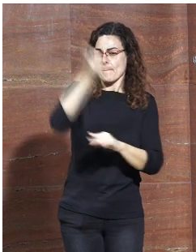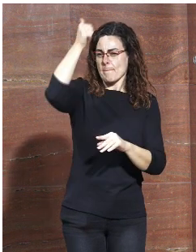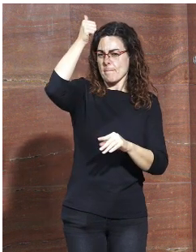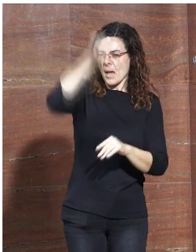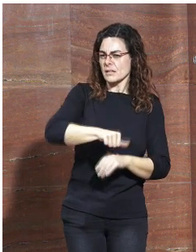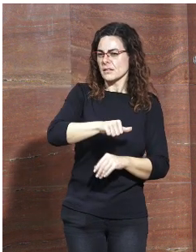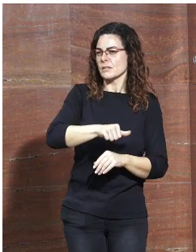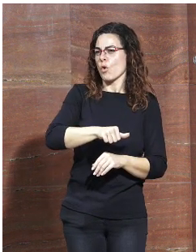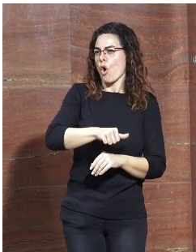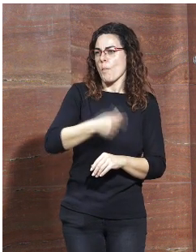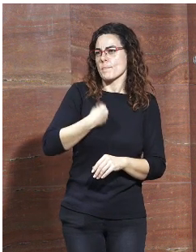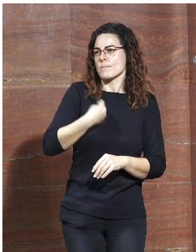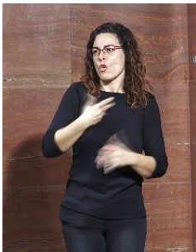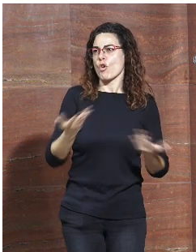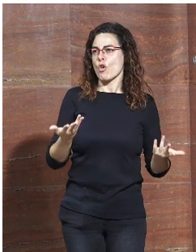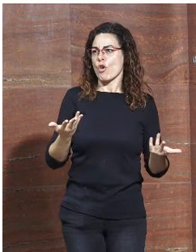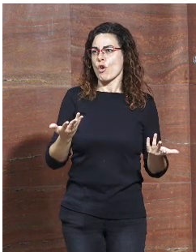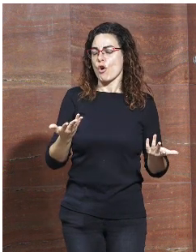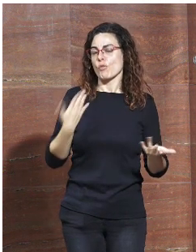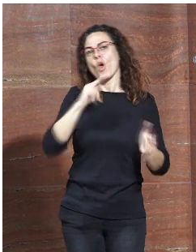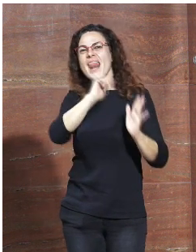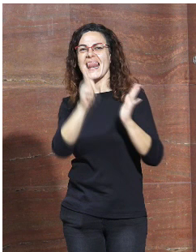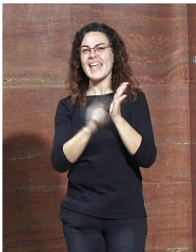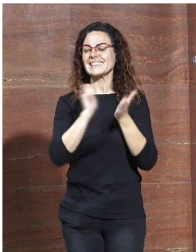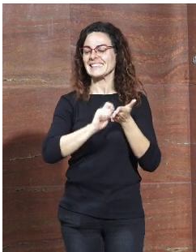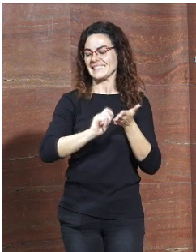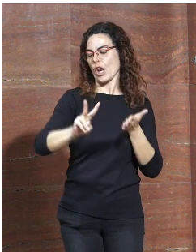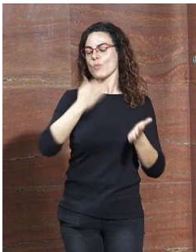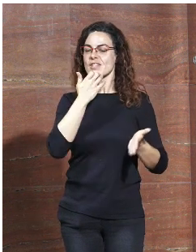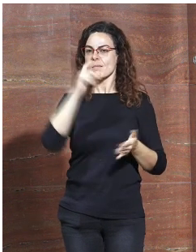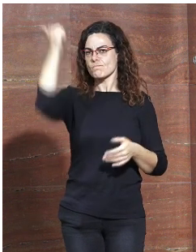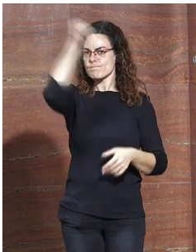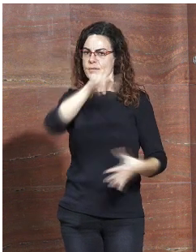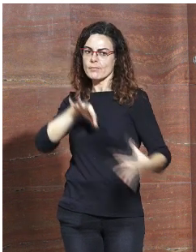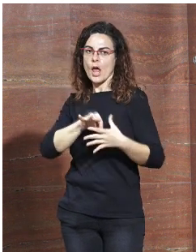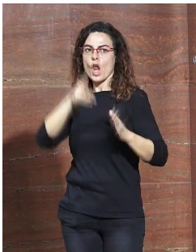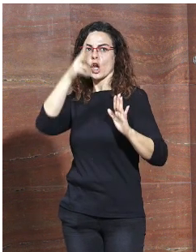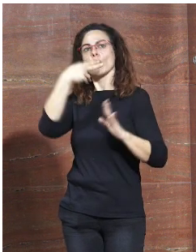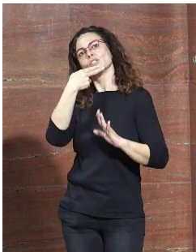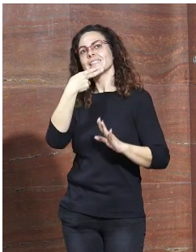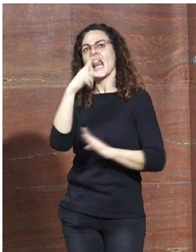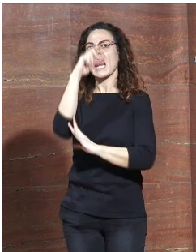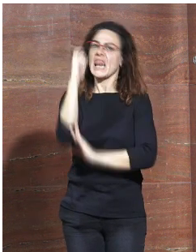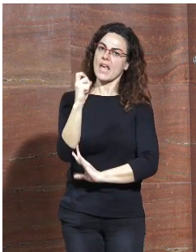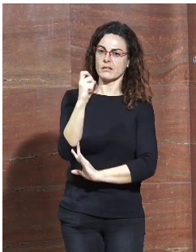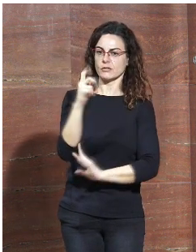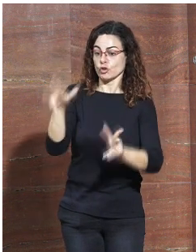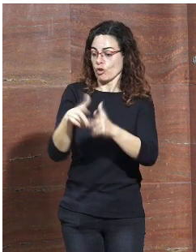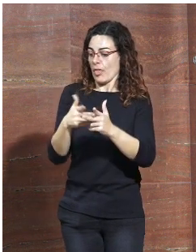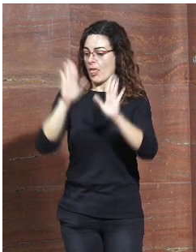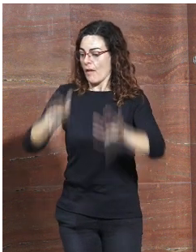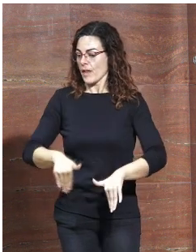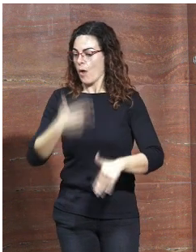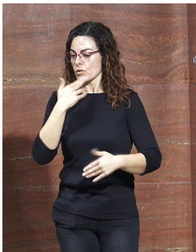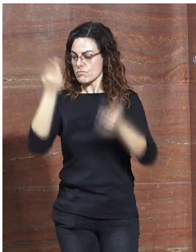decir incluso que es esa ley no escrita, es la norma social y de una mayoría que la acata